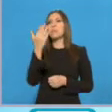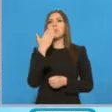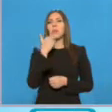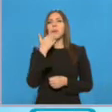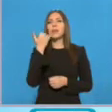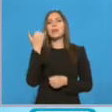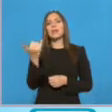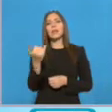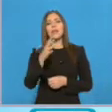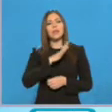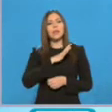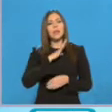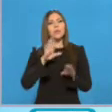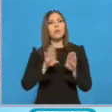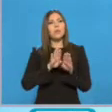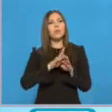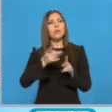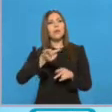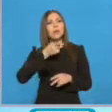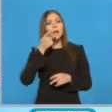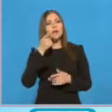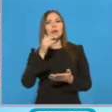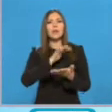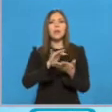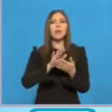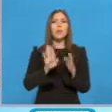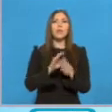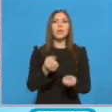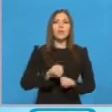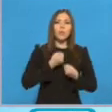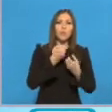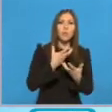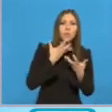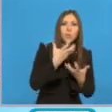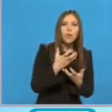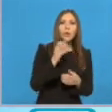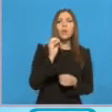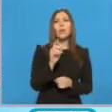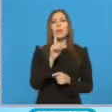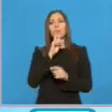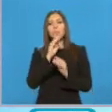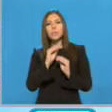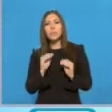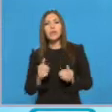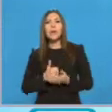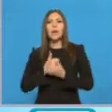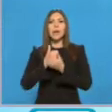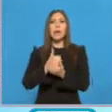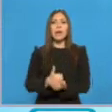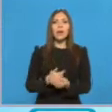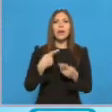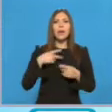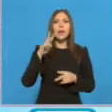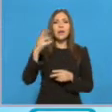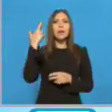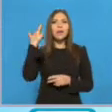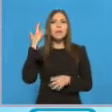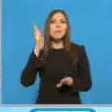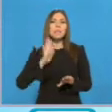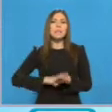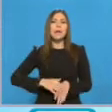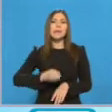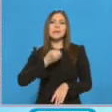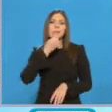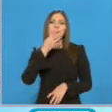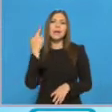ese detalle de la inflexión, del tempo, del silencio, que Así nos va a es. ayudar a involucrarnos en la lectura. Sí,